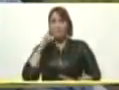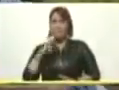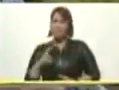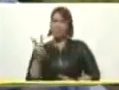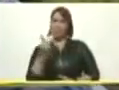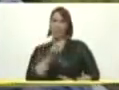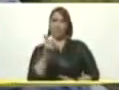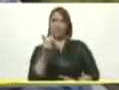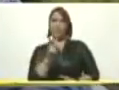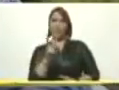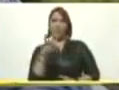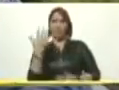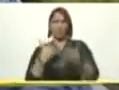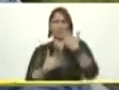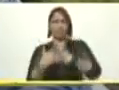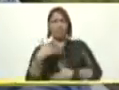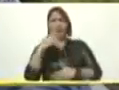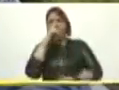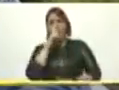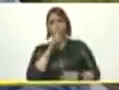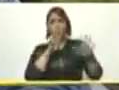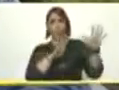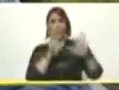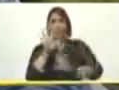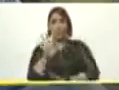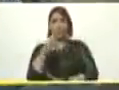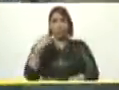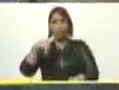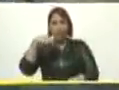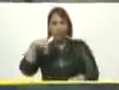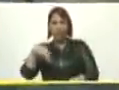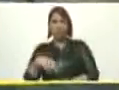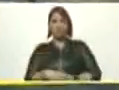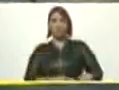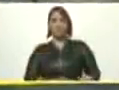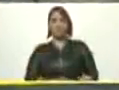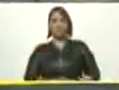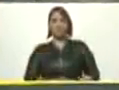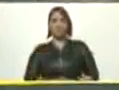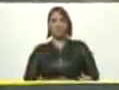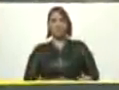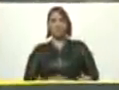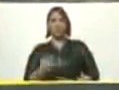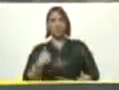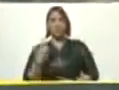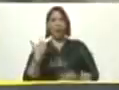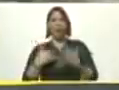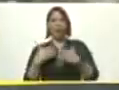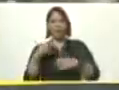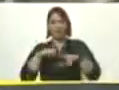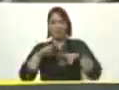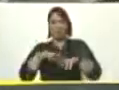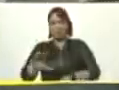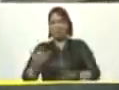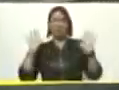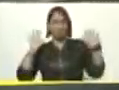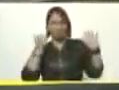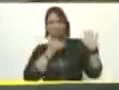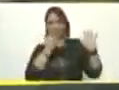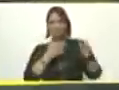desde el 95 noviembre el 95 95 yo era un chamito pues